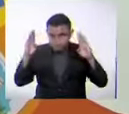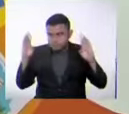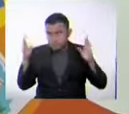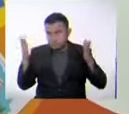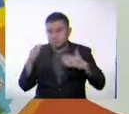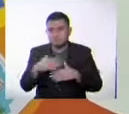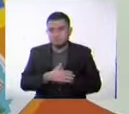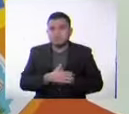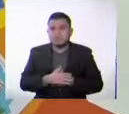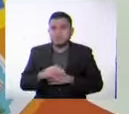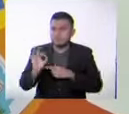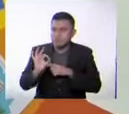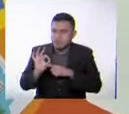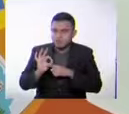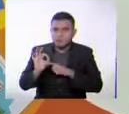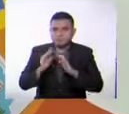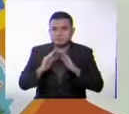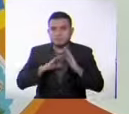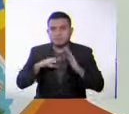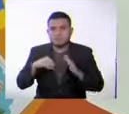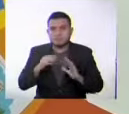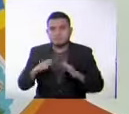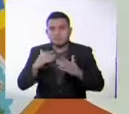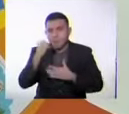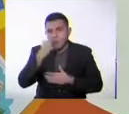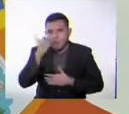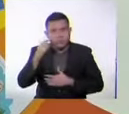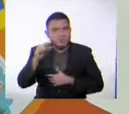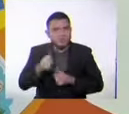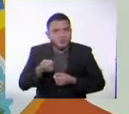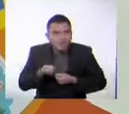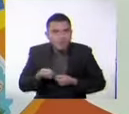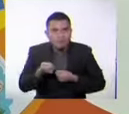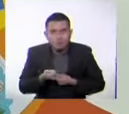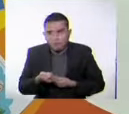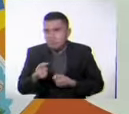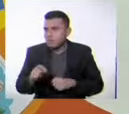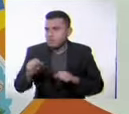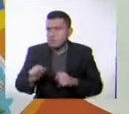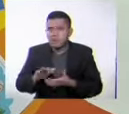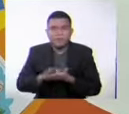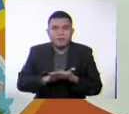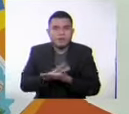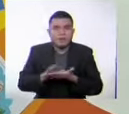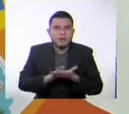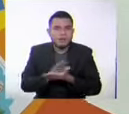de los roles familiares, que un joven no puede barrer, no puede trapear, no puede lavar.